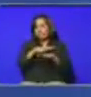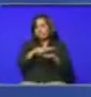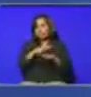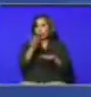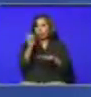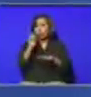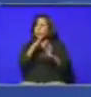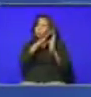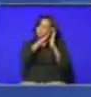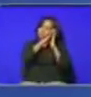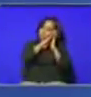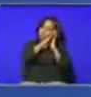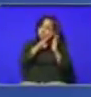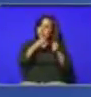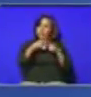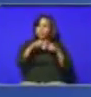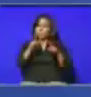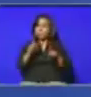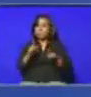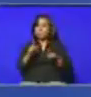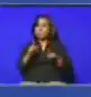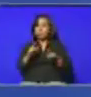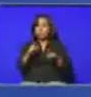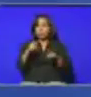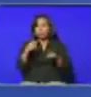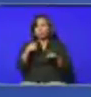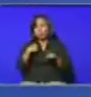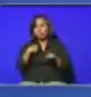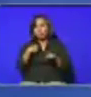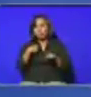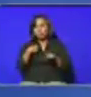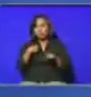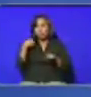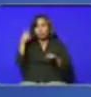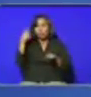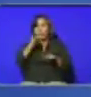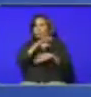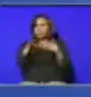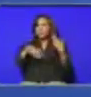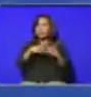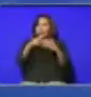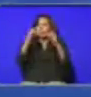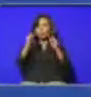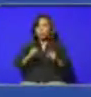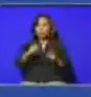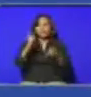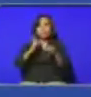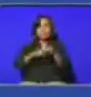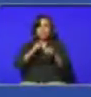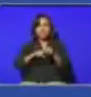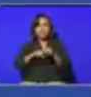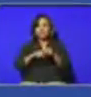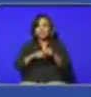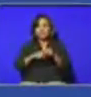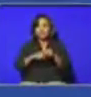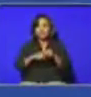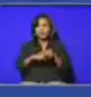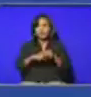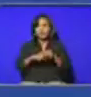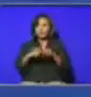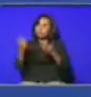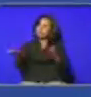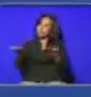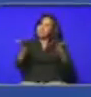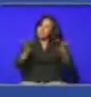pero desde el punto de vista de limitaciones físicas, no existe para que un joven del interior pueda acceder al ITSE. Así que con mucho gusto lo